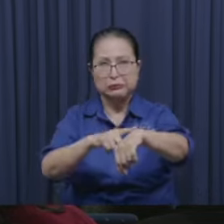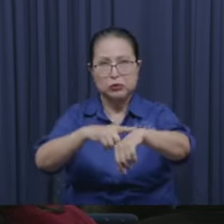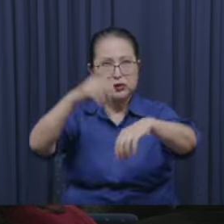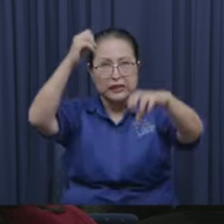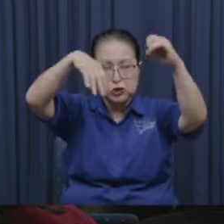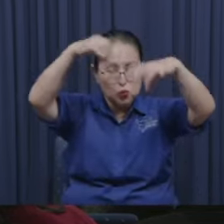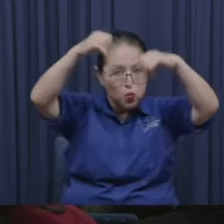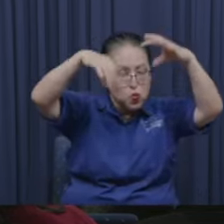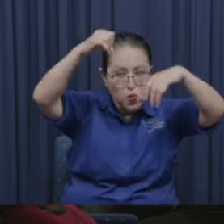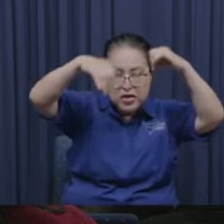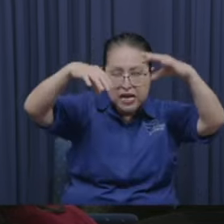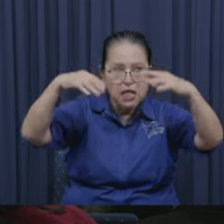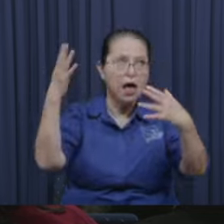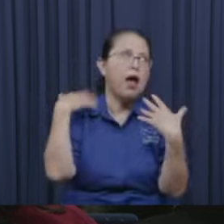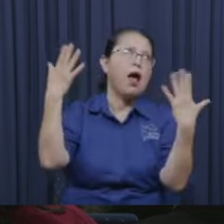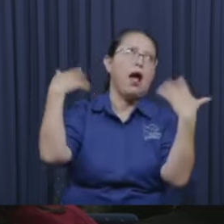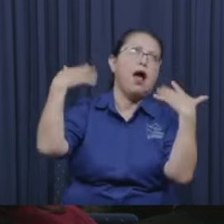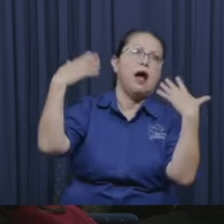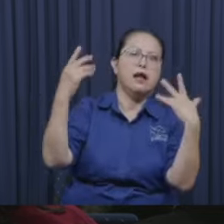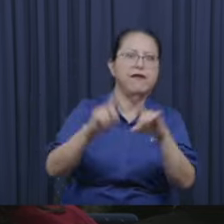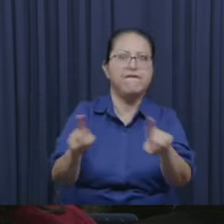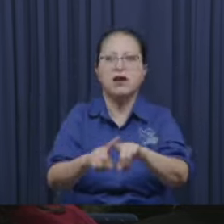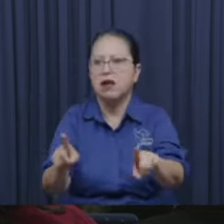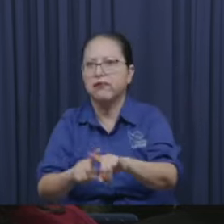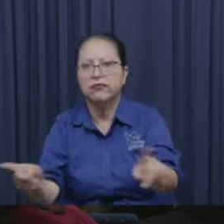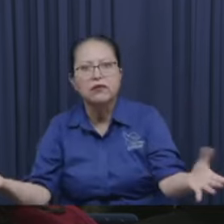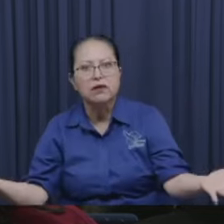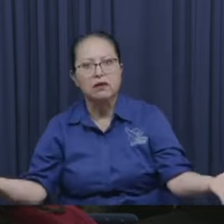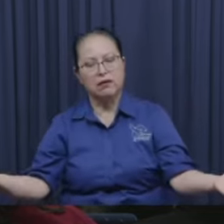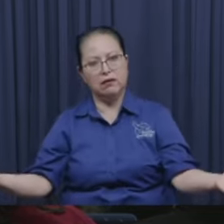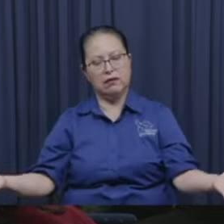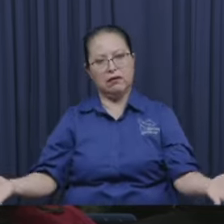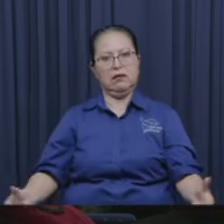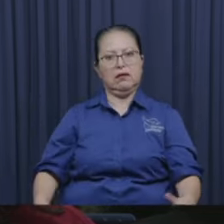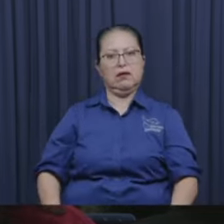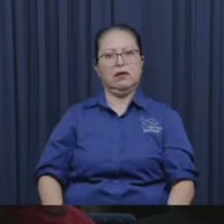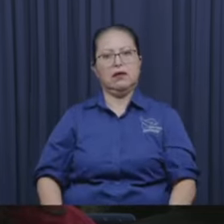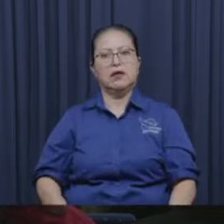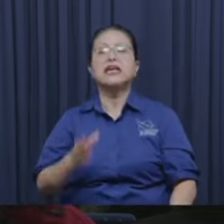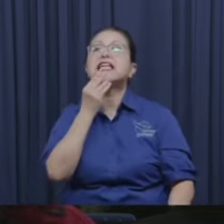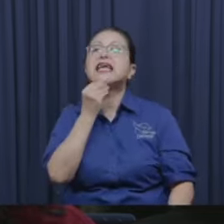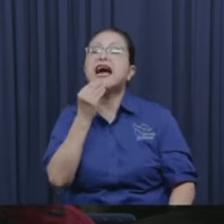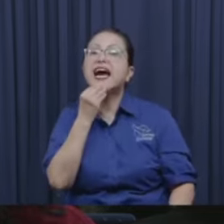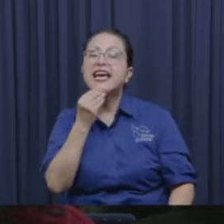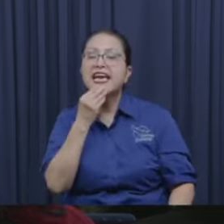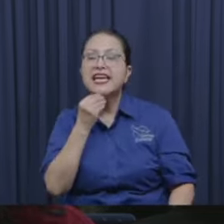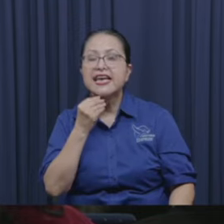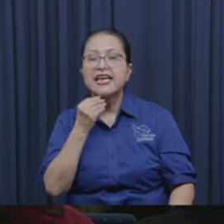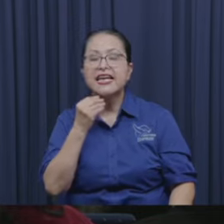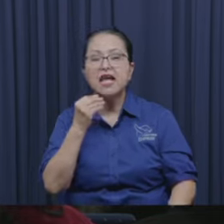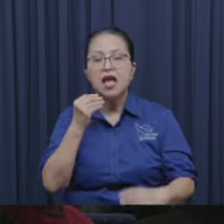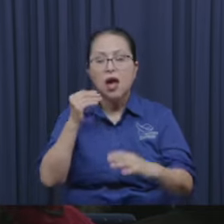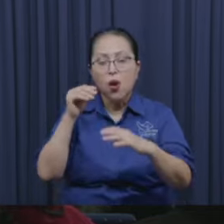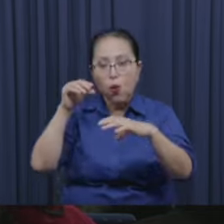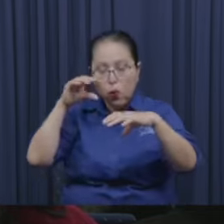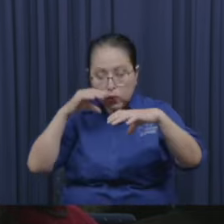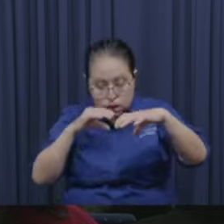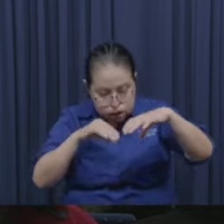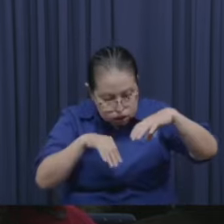había sucedido todo lo que lo que vemos Imagínese usted que Israel descubrió un túnel de 3000